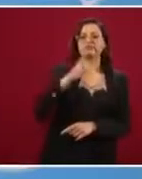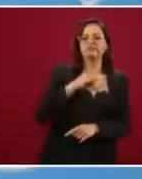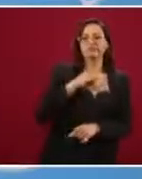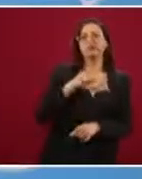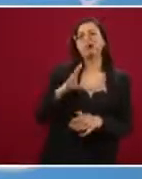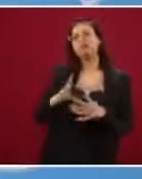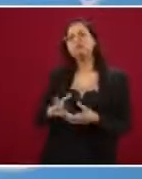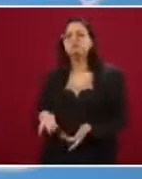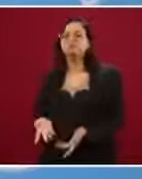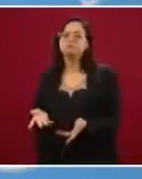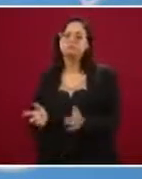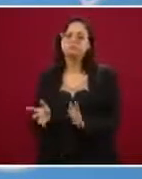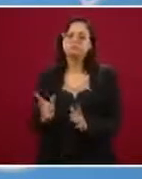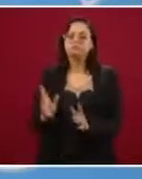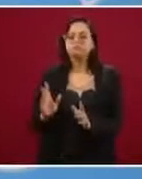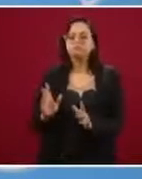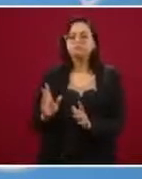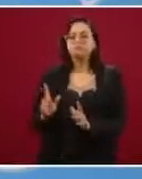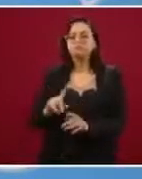radio